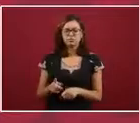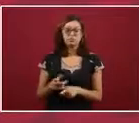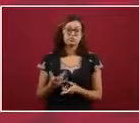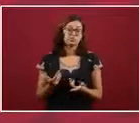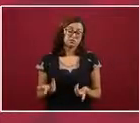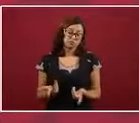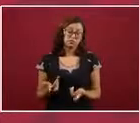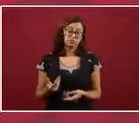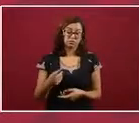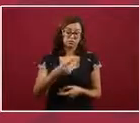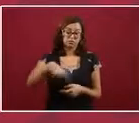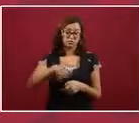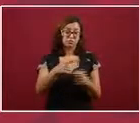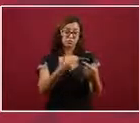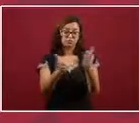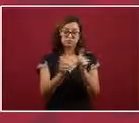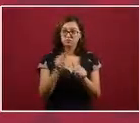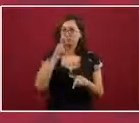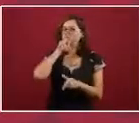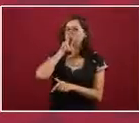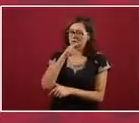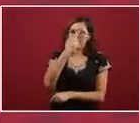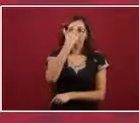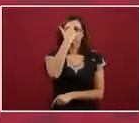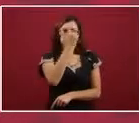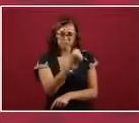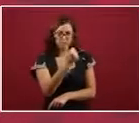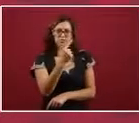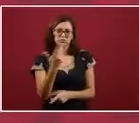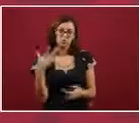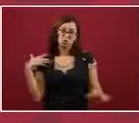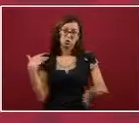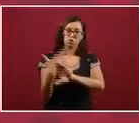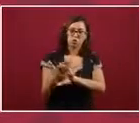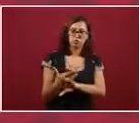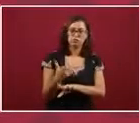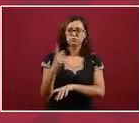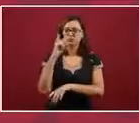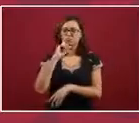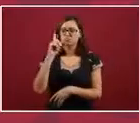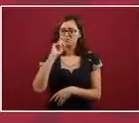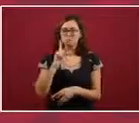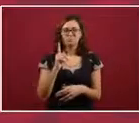preocupadas con razón por crímenes que se han